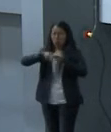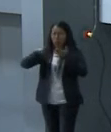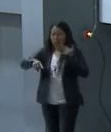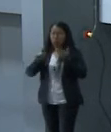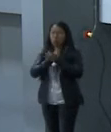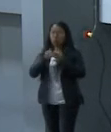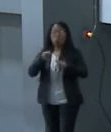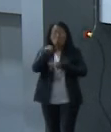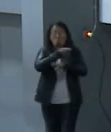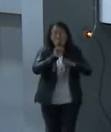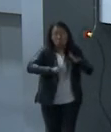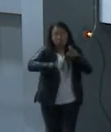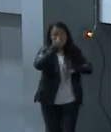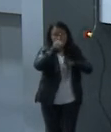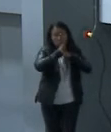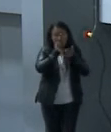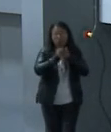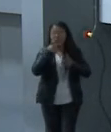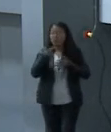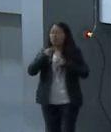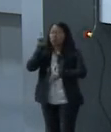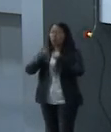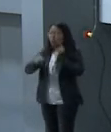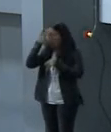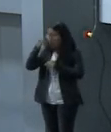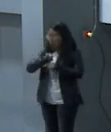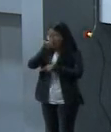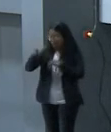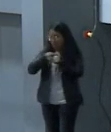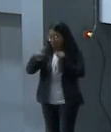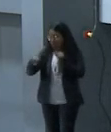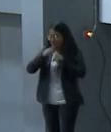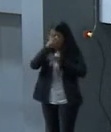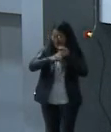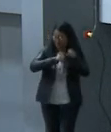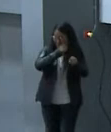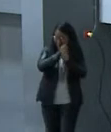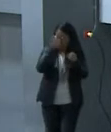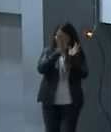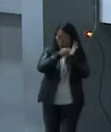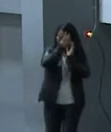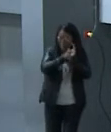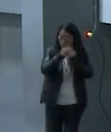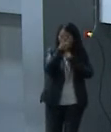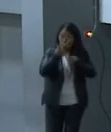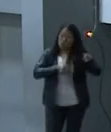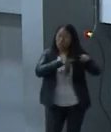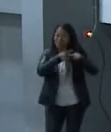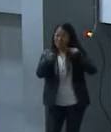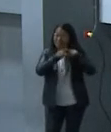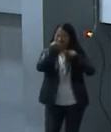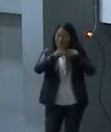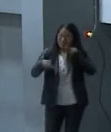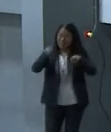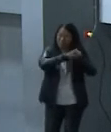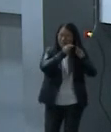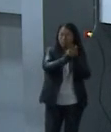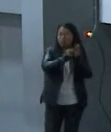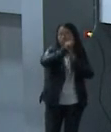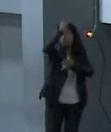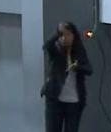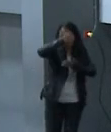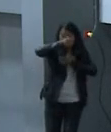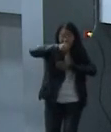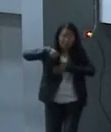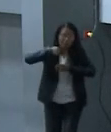expresado la rectoría múltiples veces que no se puede porque las seis semanas de ampliación por el 2018-2, ¿sí?, ni siquiera se pueden cubrir con el dinero que entra. Y